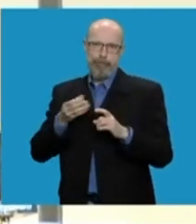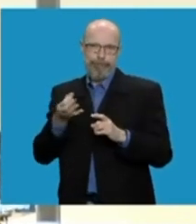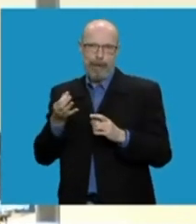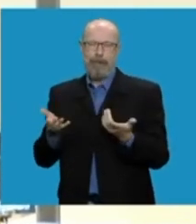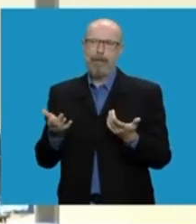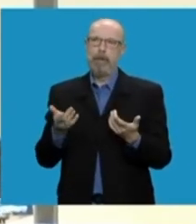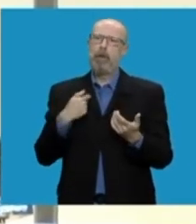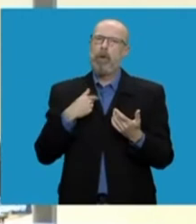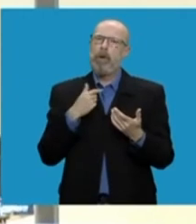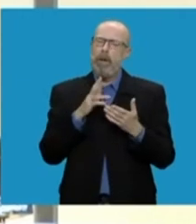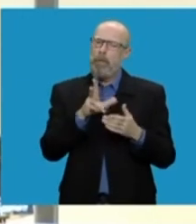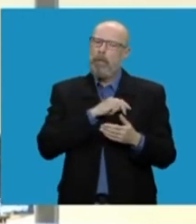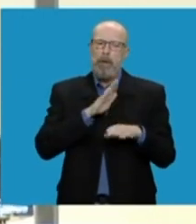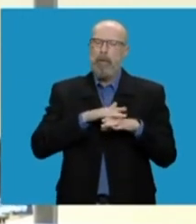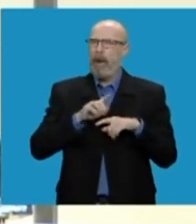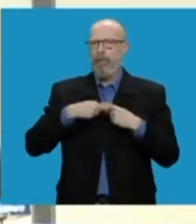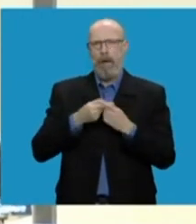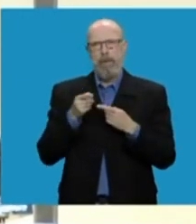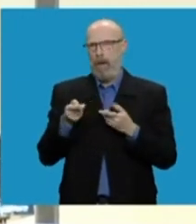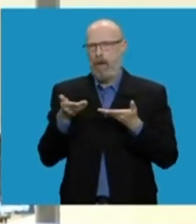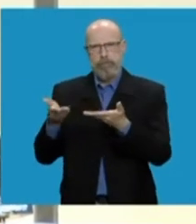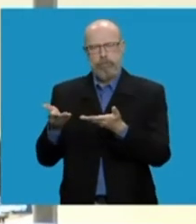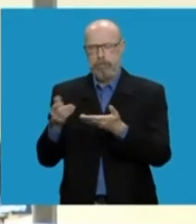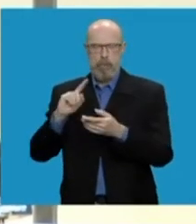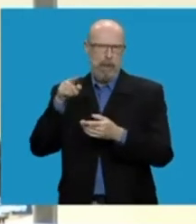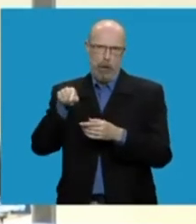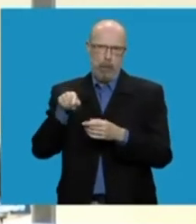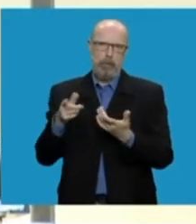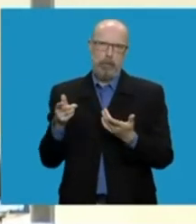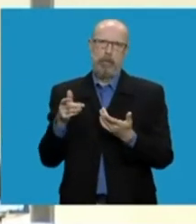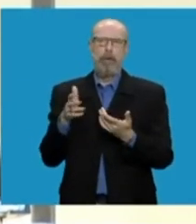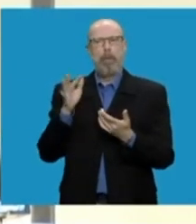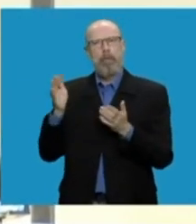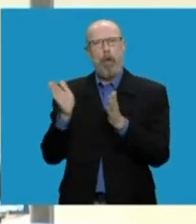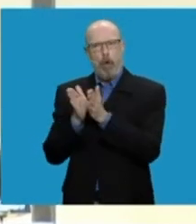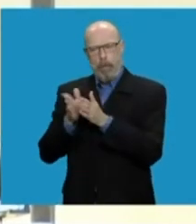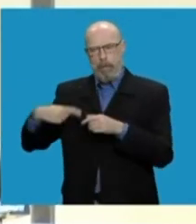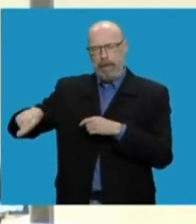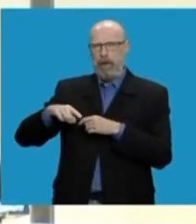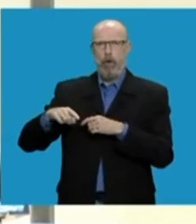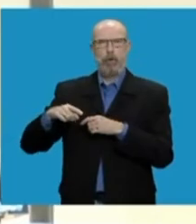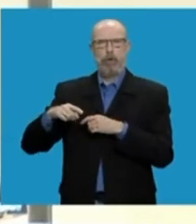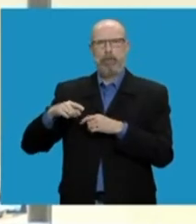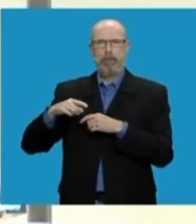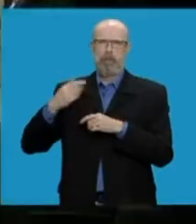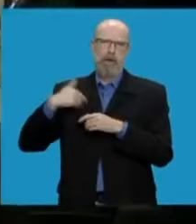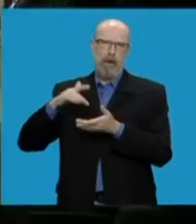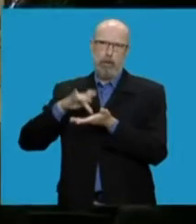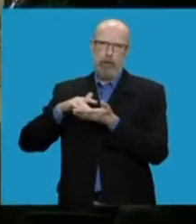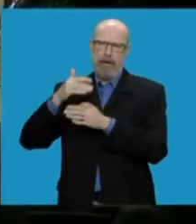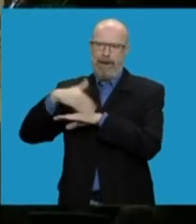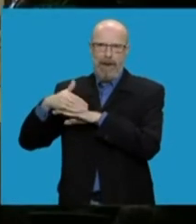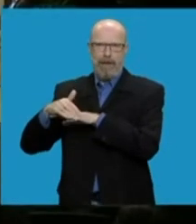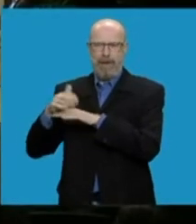Quiero dedicar el premio a mi familia, lo primero, por supuesto, y a mis compañeros que hemos estado en la calle en estos momentos de